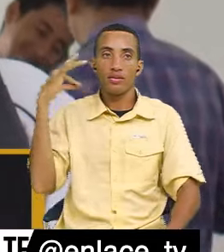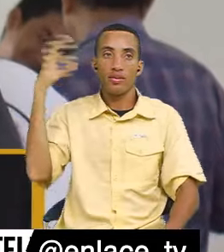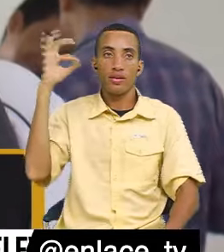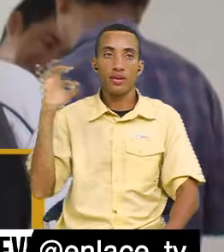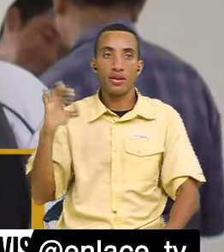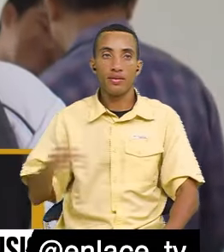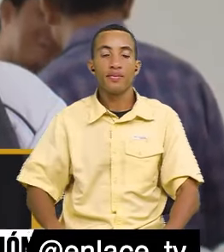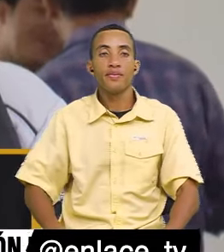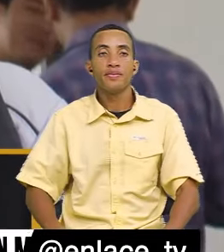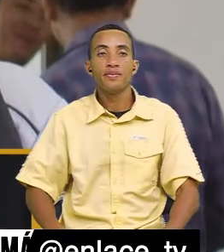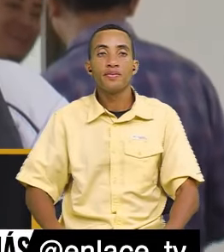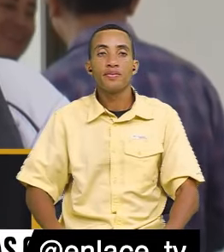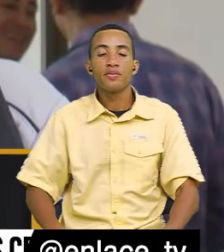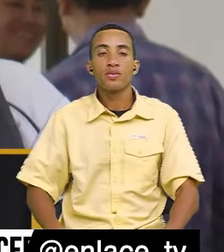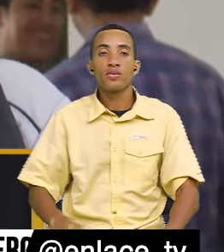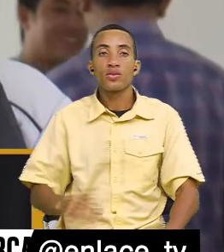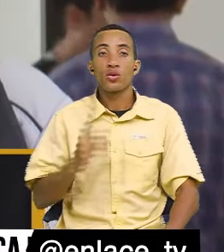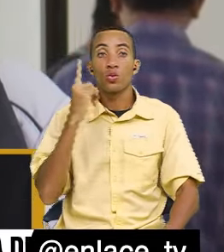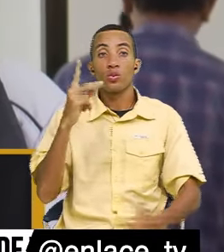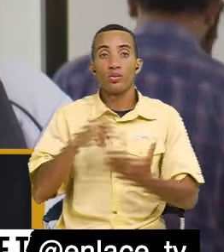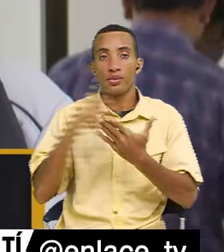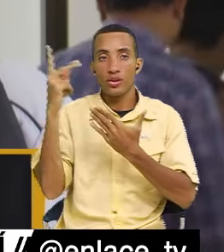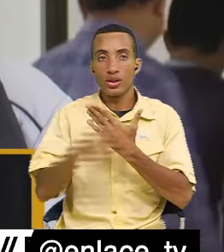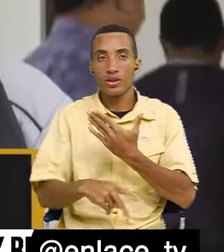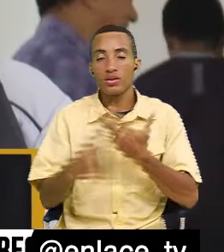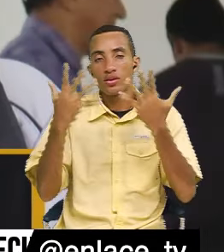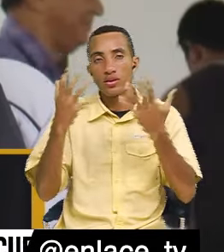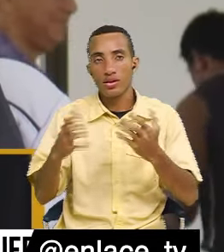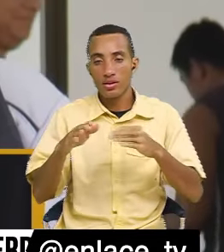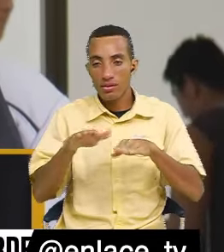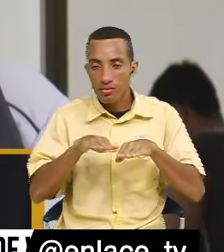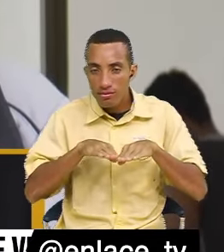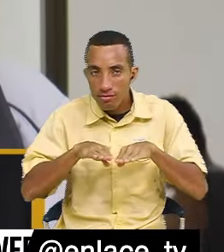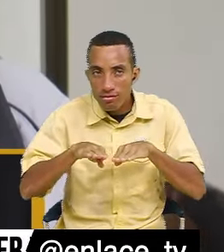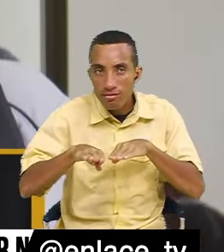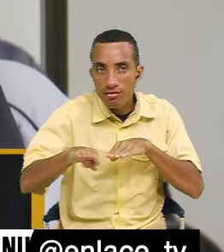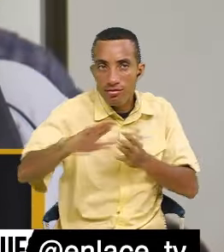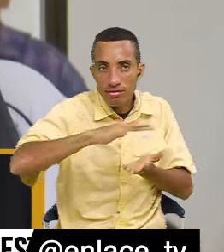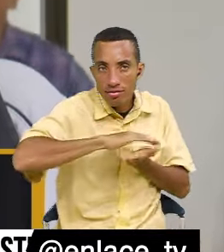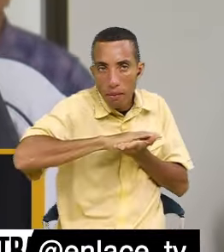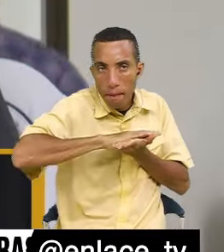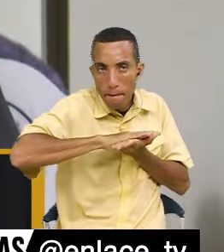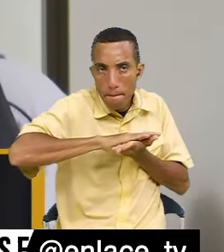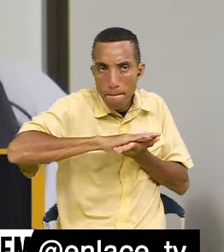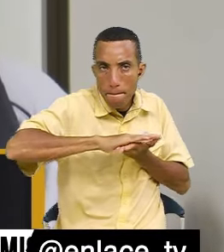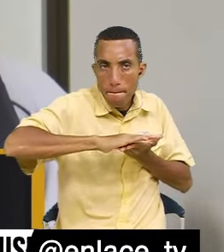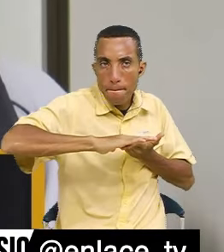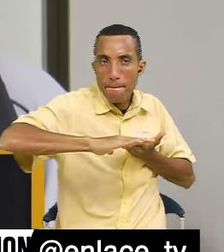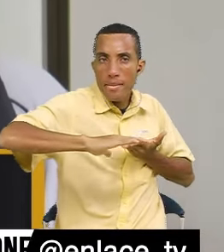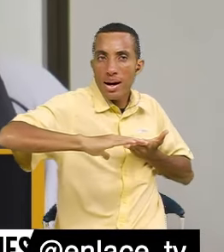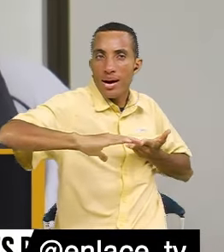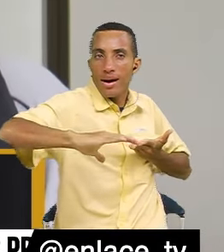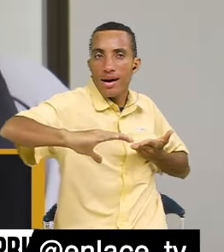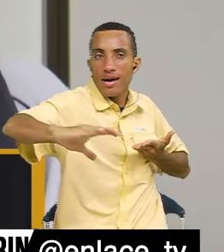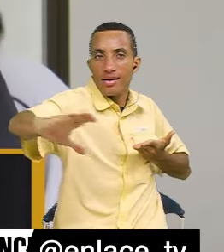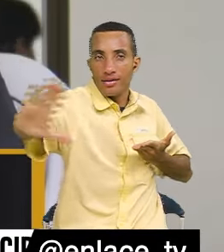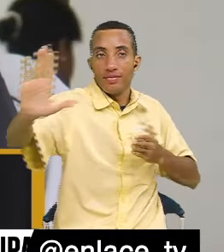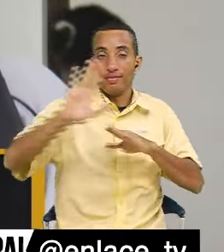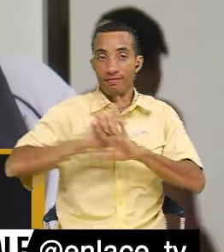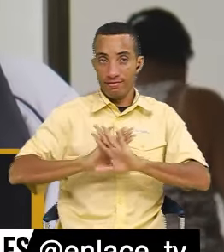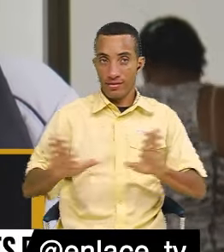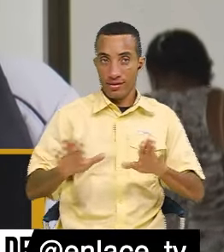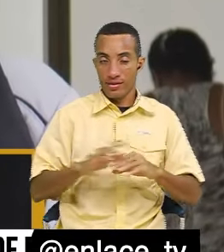proyectos es precisamente la pavimentación de la vía de las 52 bits que va del donde